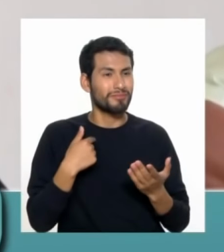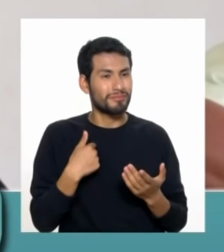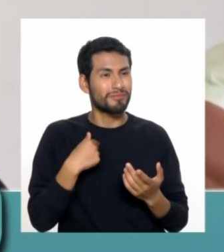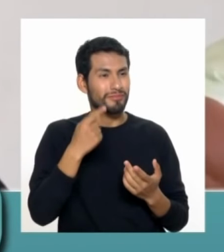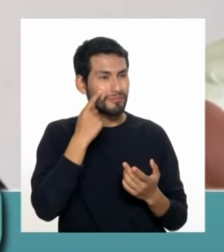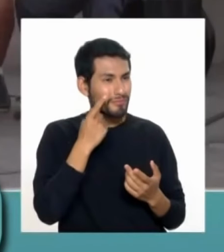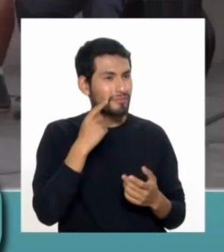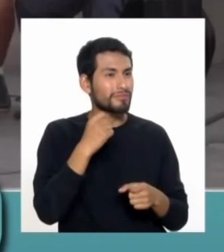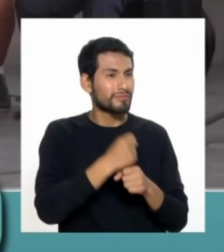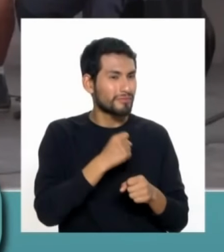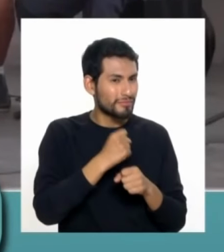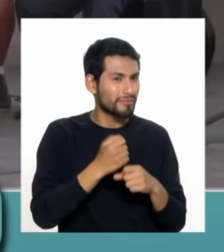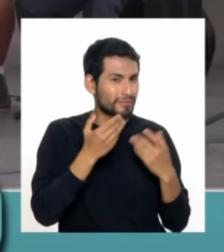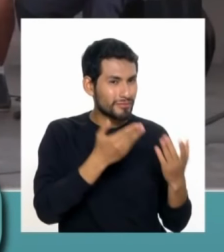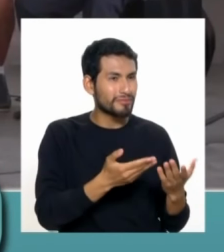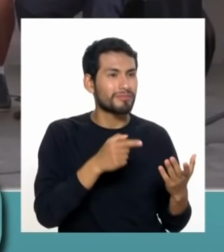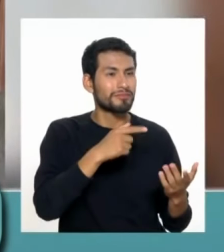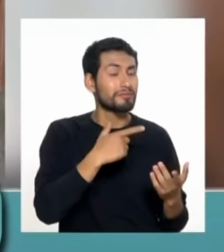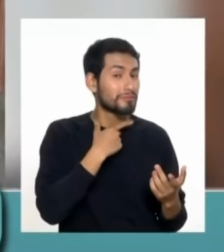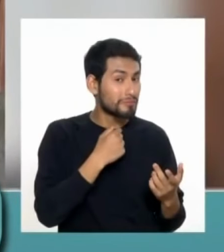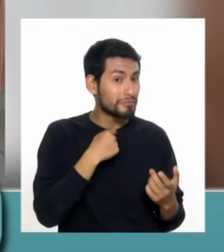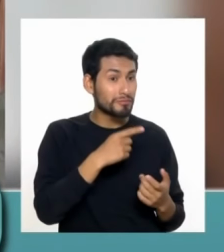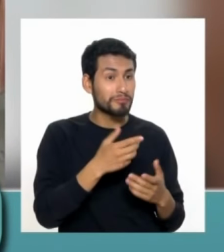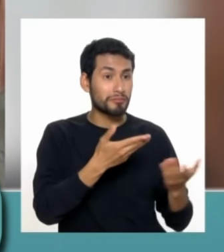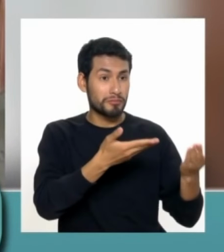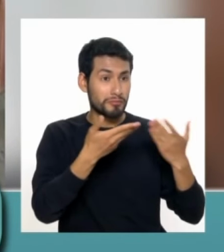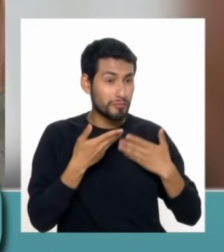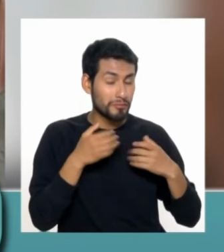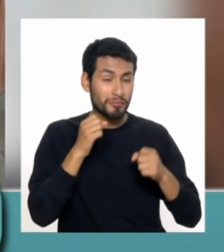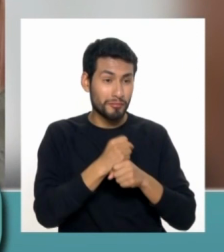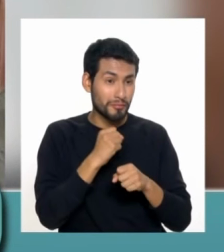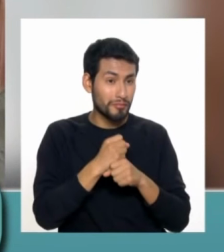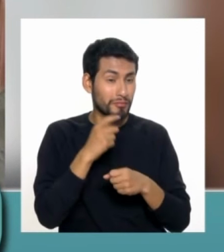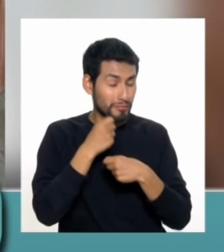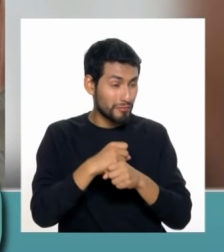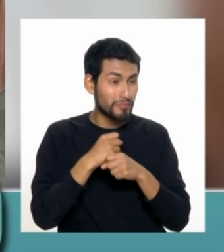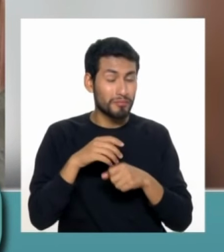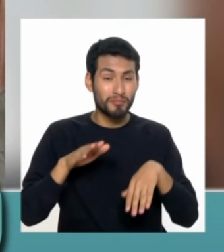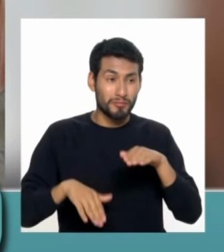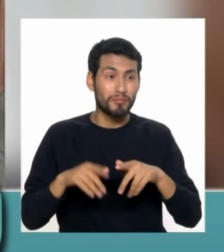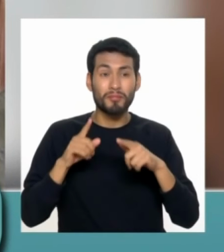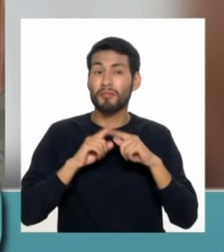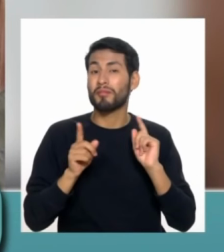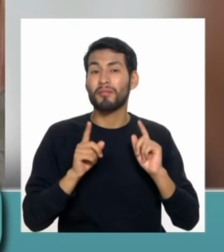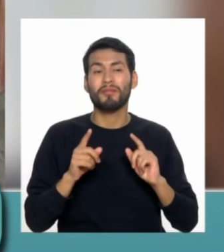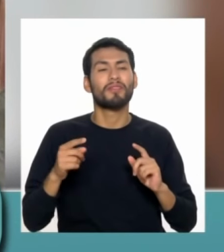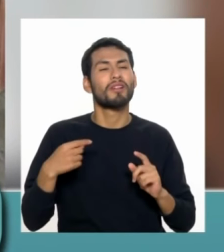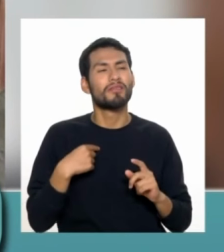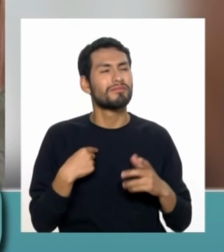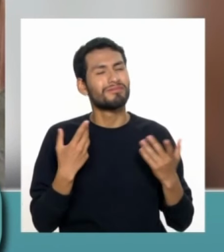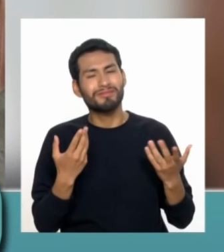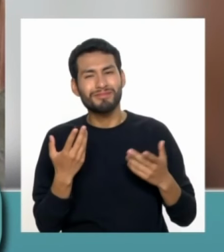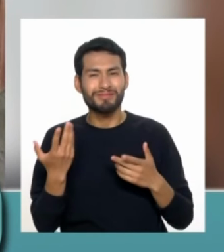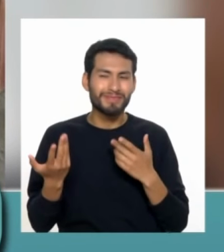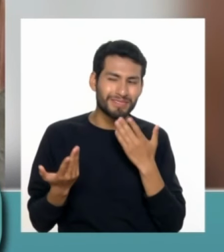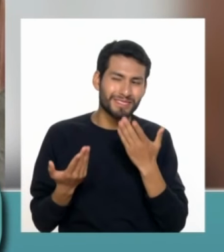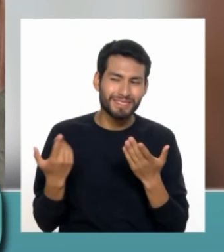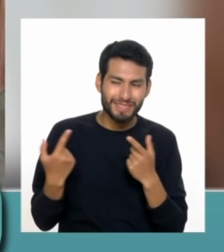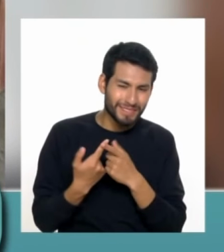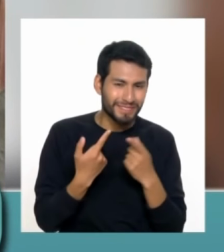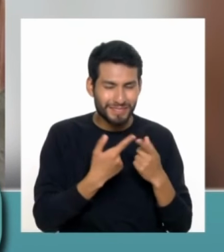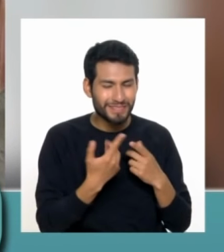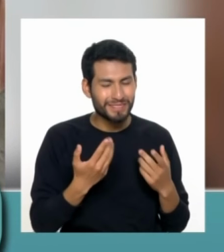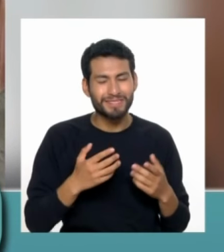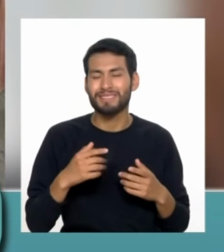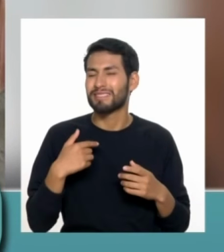conocerme, ver mis trabajos, le gustó, él me hizo la propuesta de poder trabajarle para la Latin Percussion, pero motivos X,